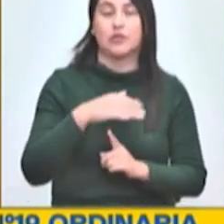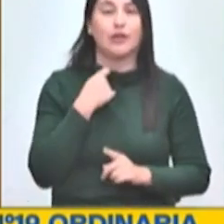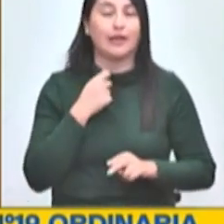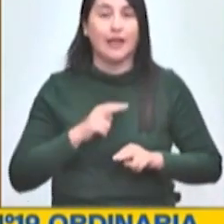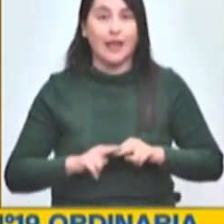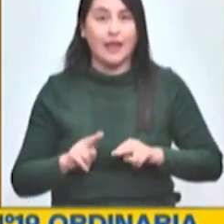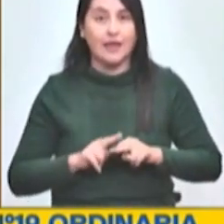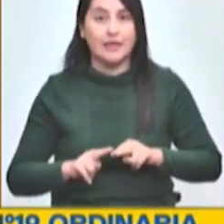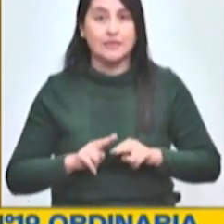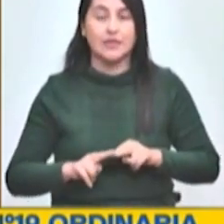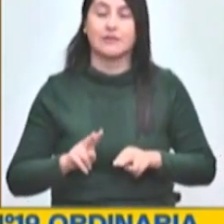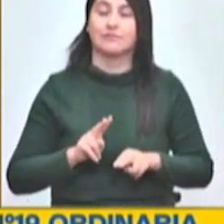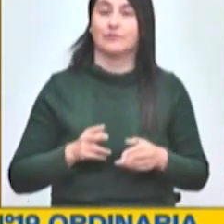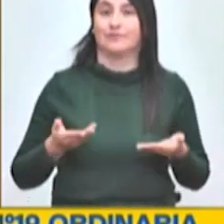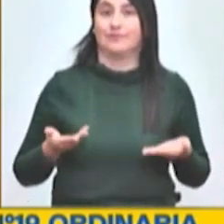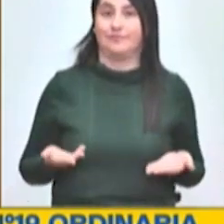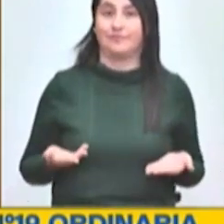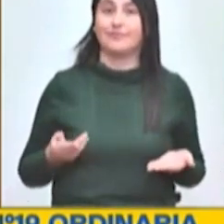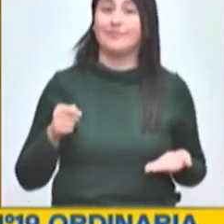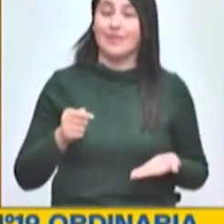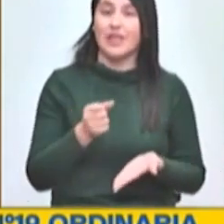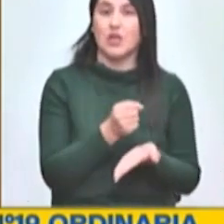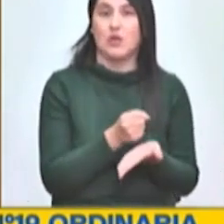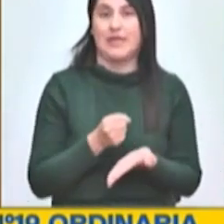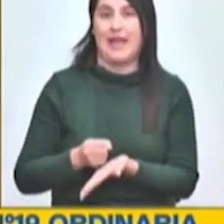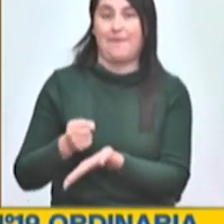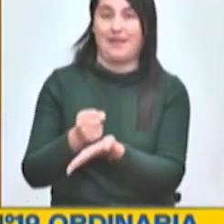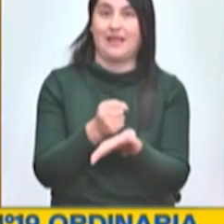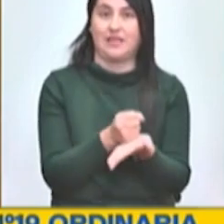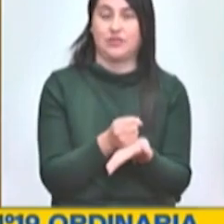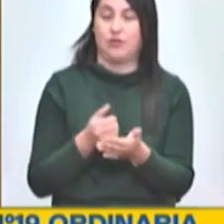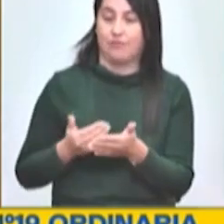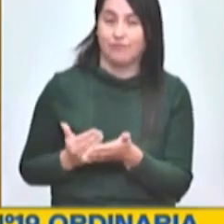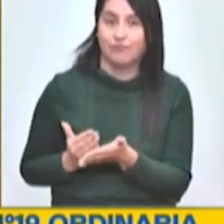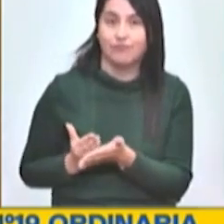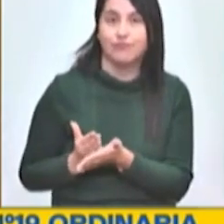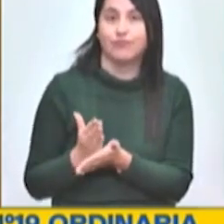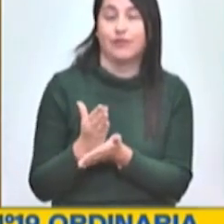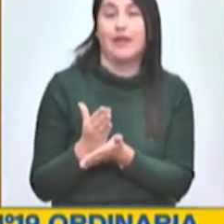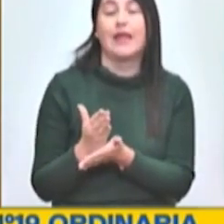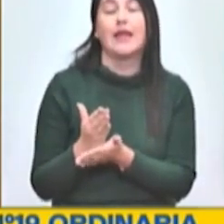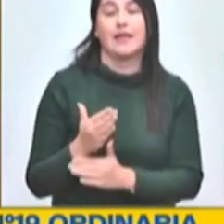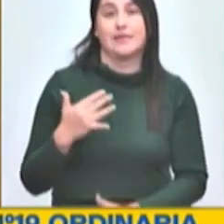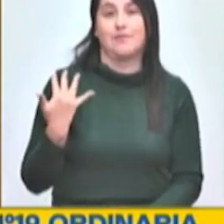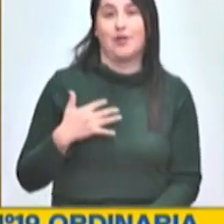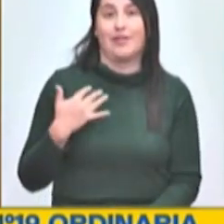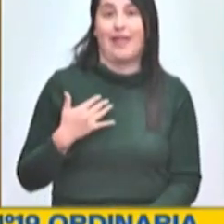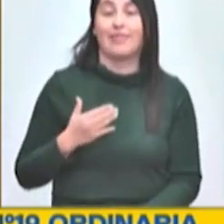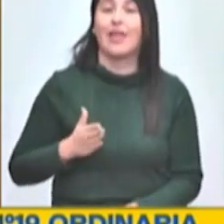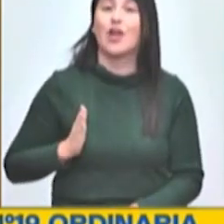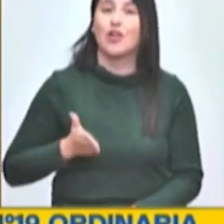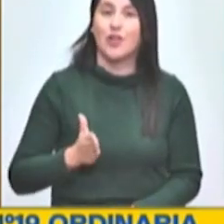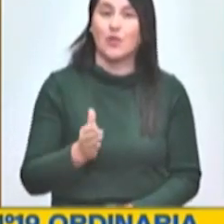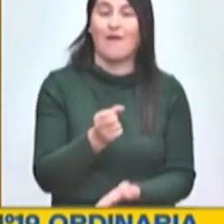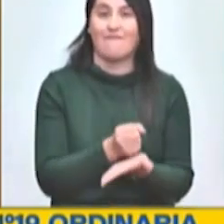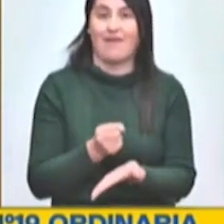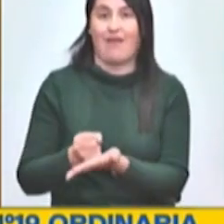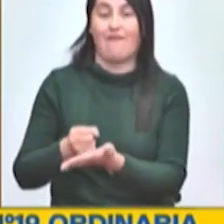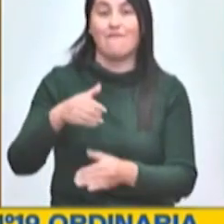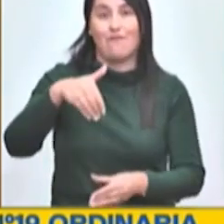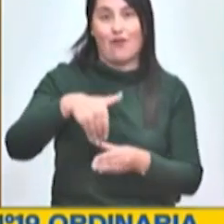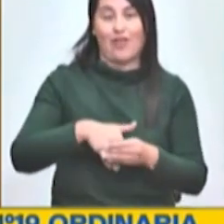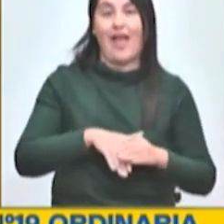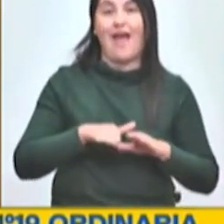simplemente resolverla esto este es una tramitación en primer instancia Yo creo que es válido avanzar en su tramitación vamos a votarlo